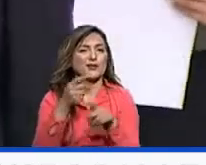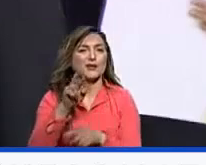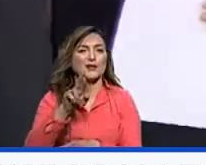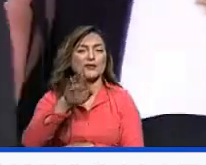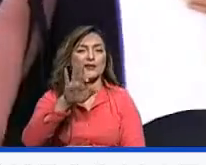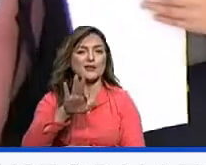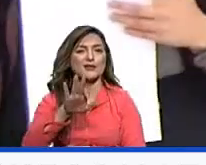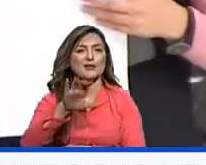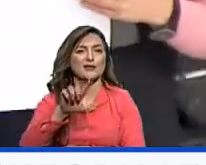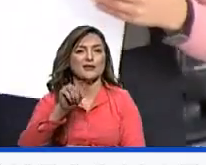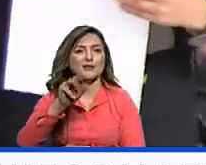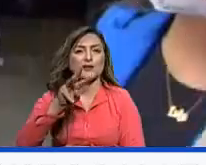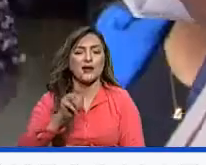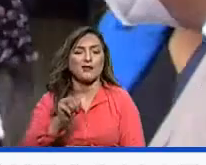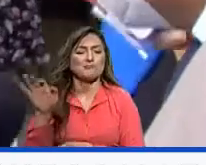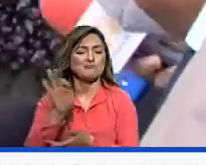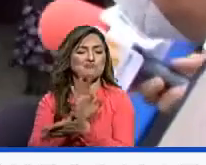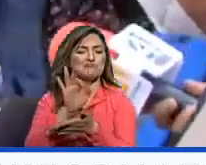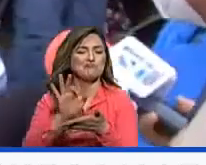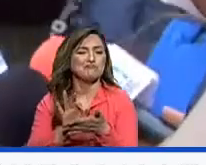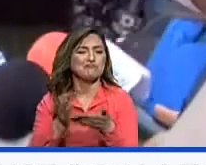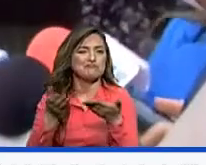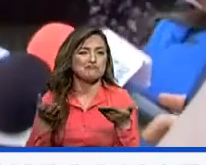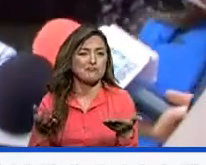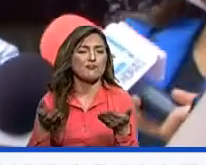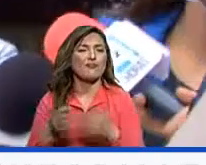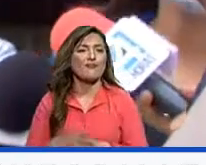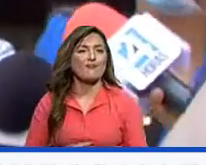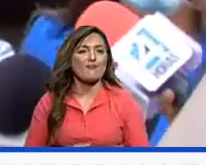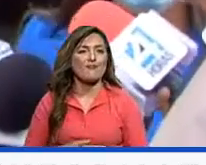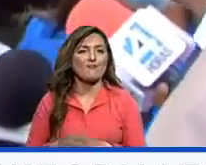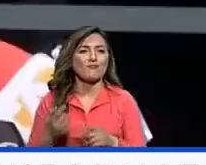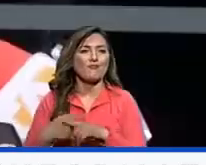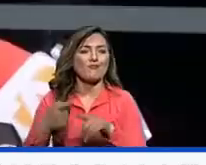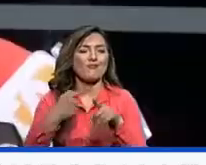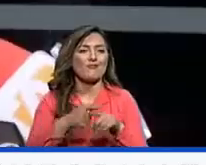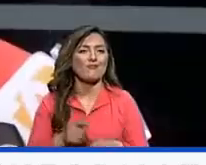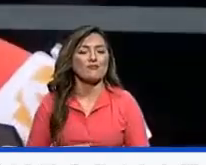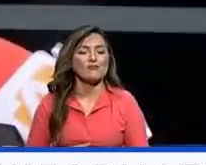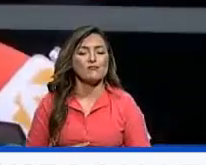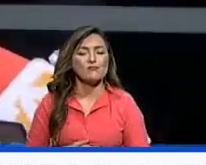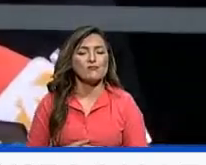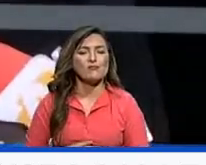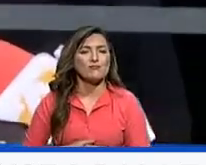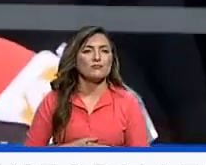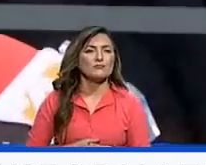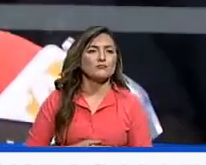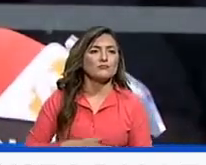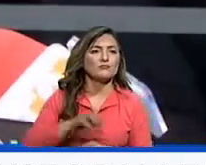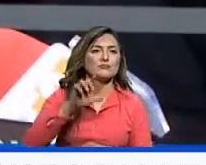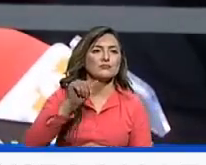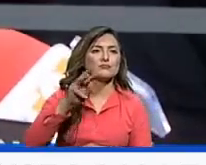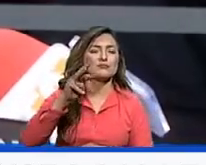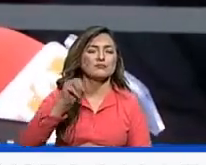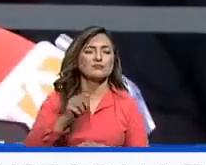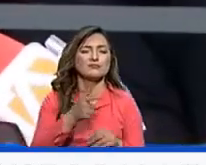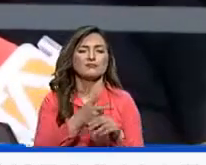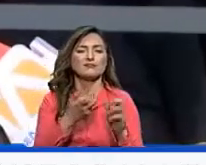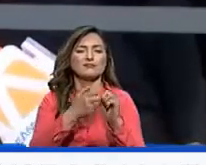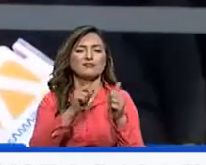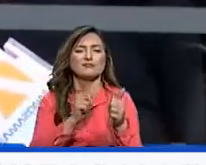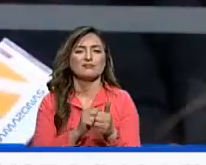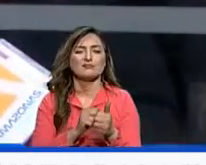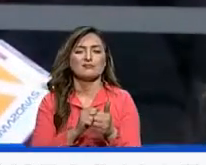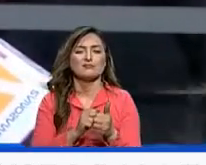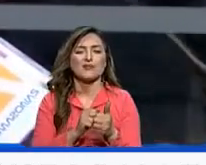de los procesados coincide en señalar que esta es tan solo una variante. Las pruebas LAMP lo que hacen es superar un problema